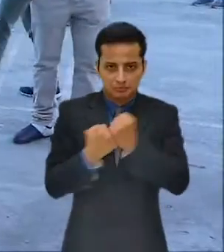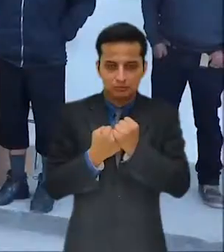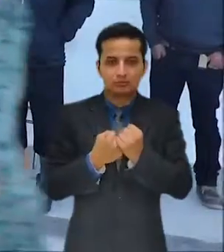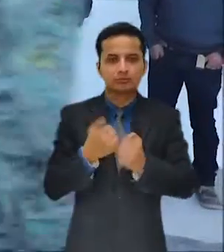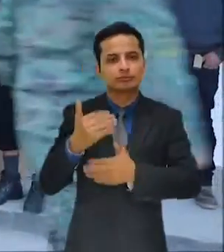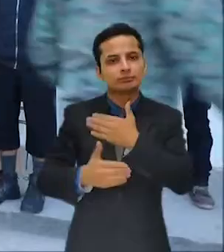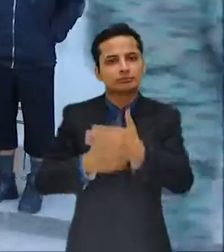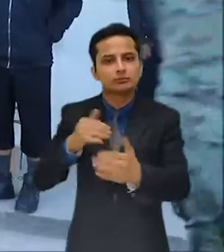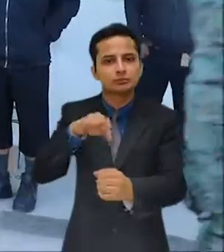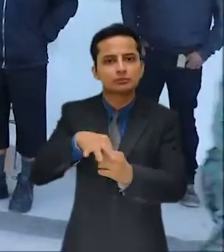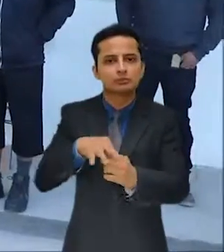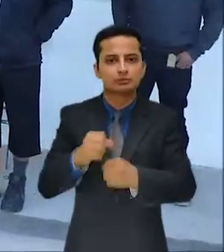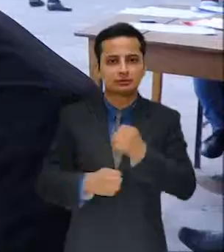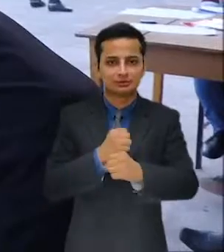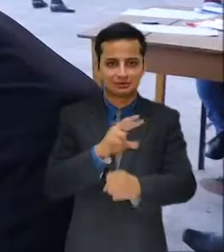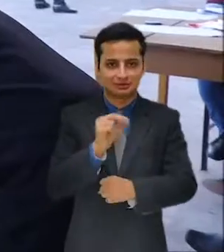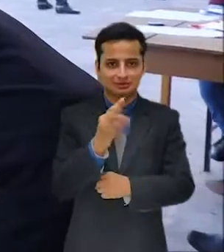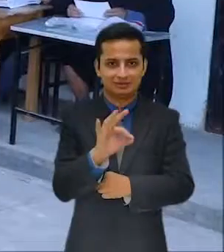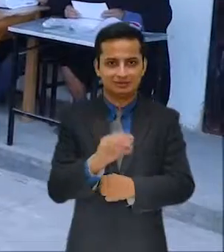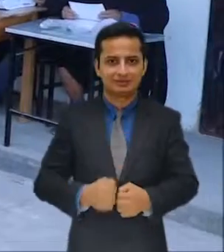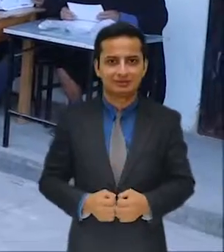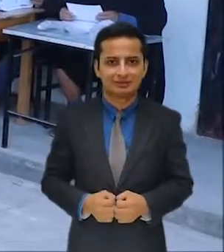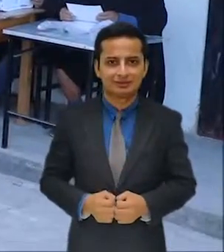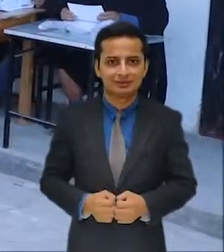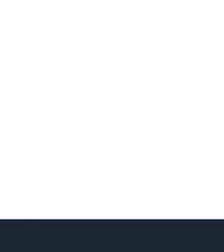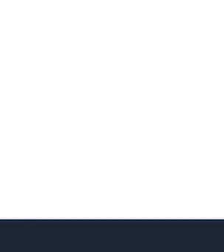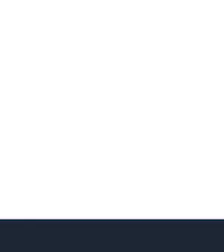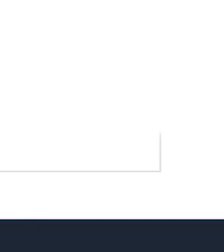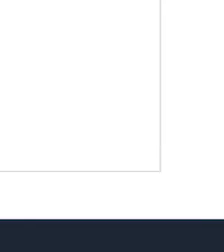contribución ciudadana durante el proceso electoral.